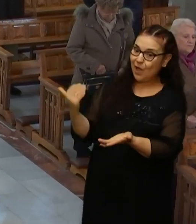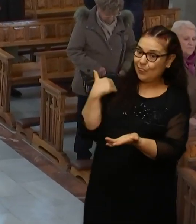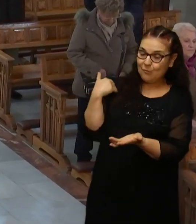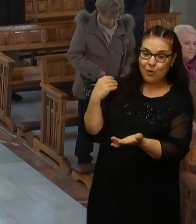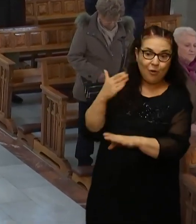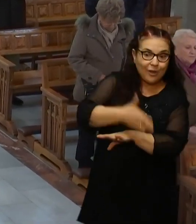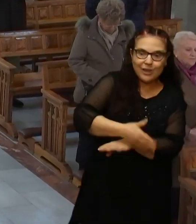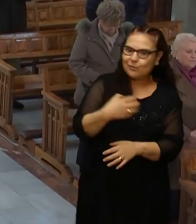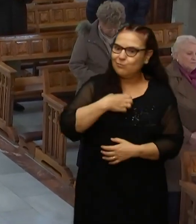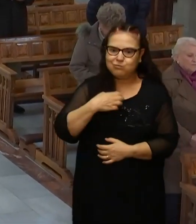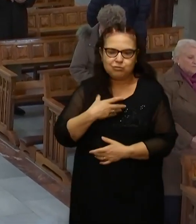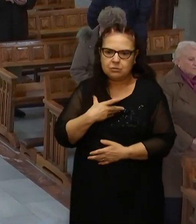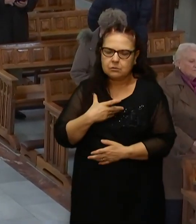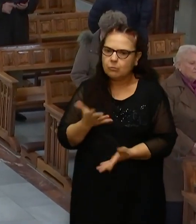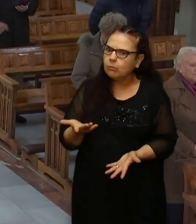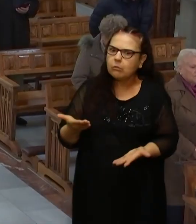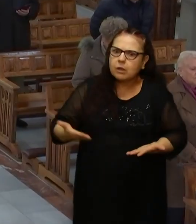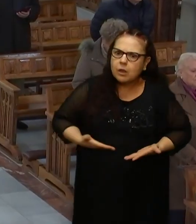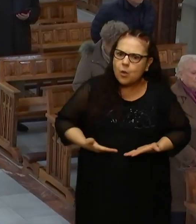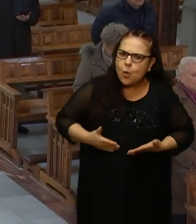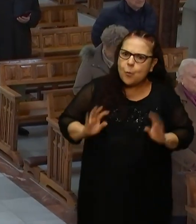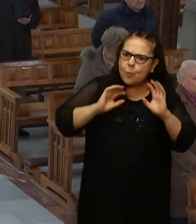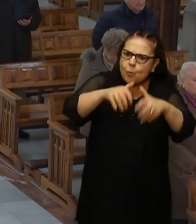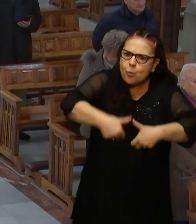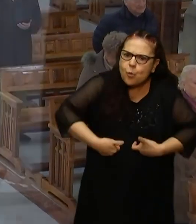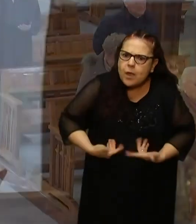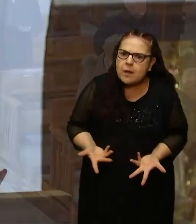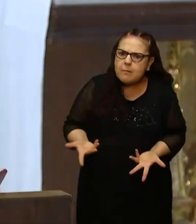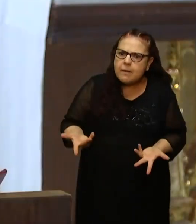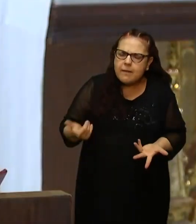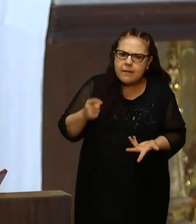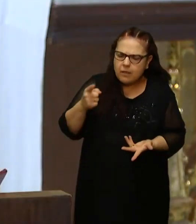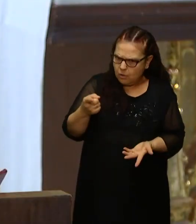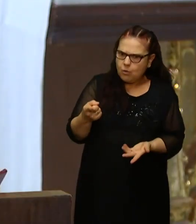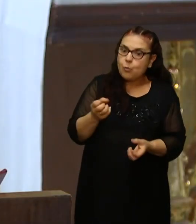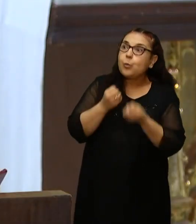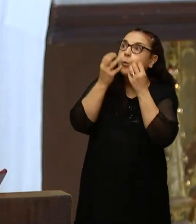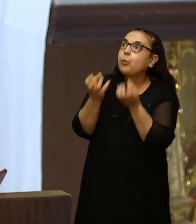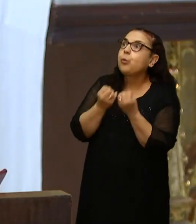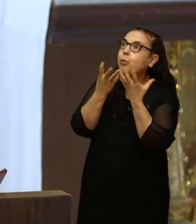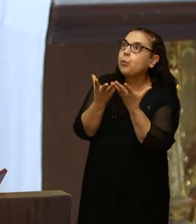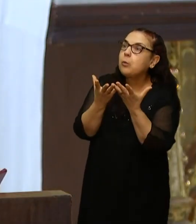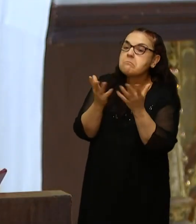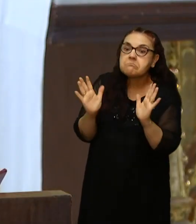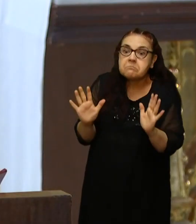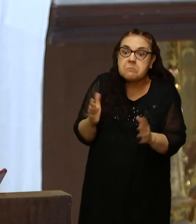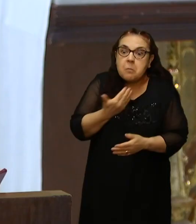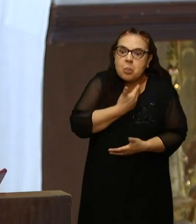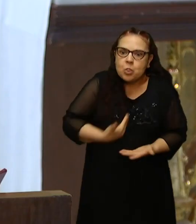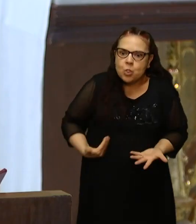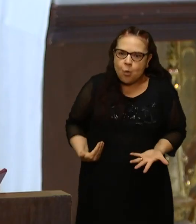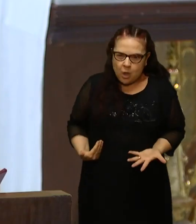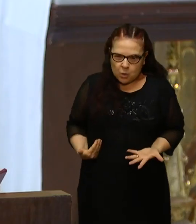El criado volvió a contárselo a su señor. Entonces, el dueño de casa,